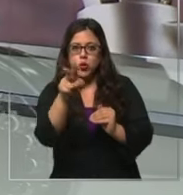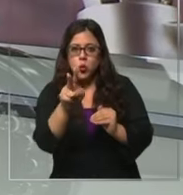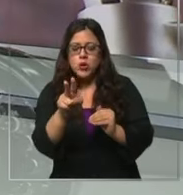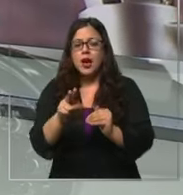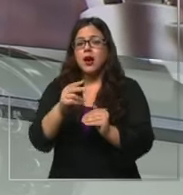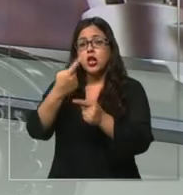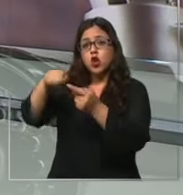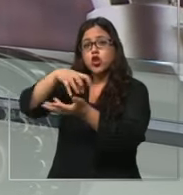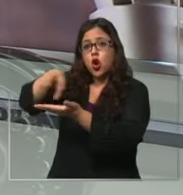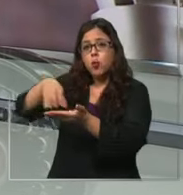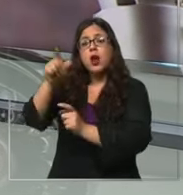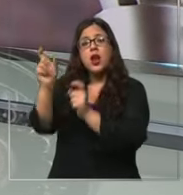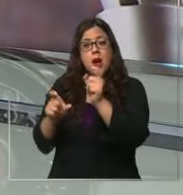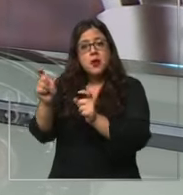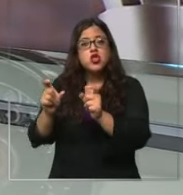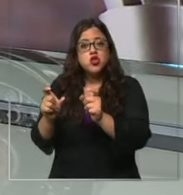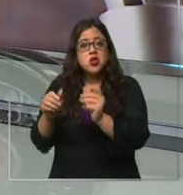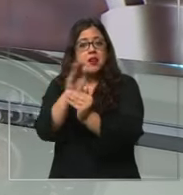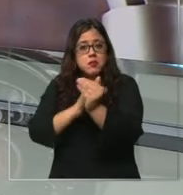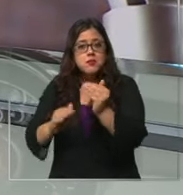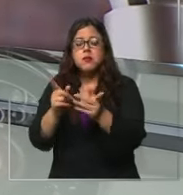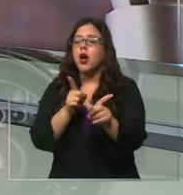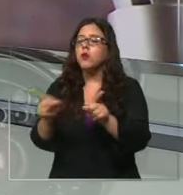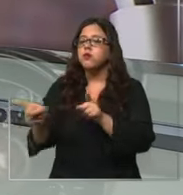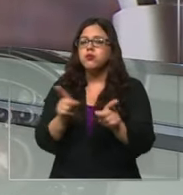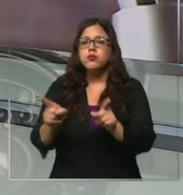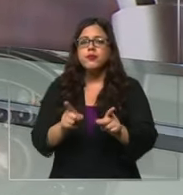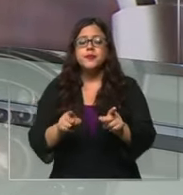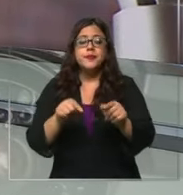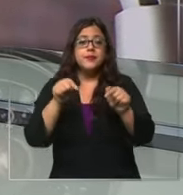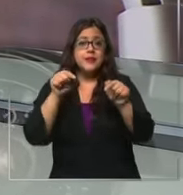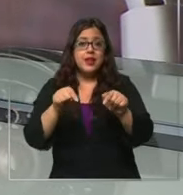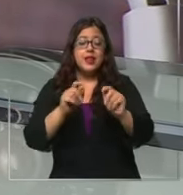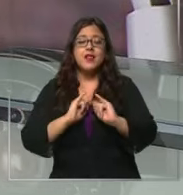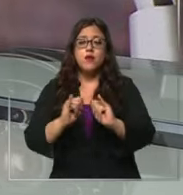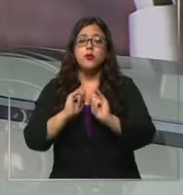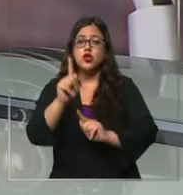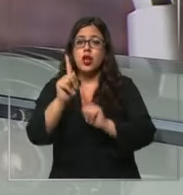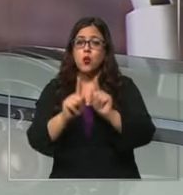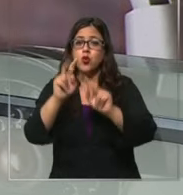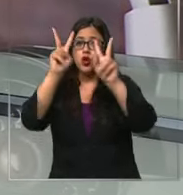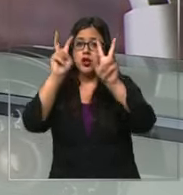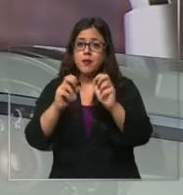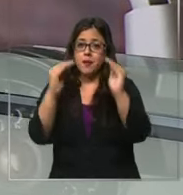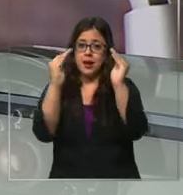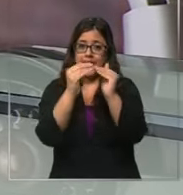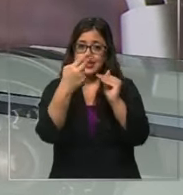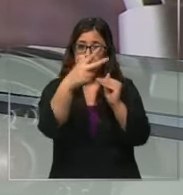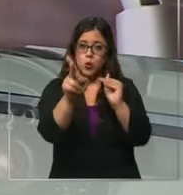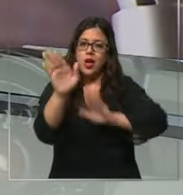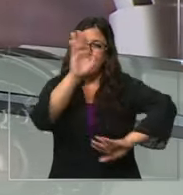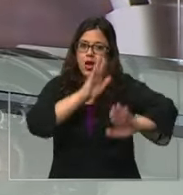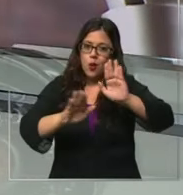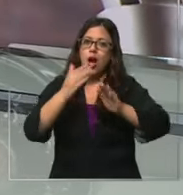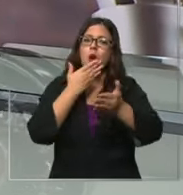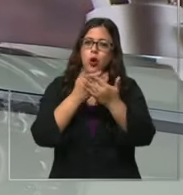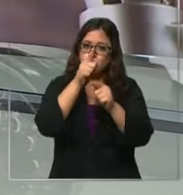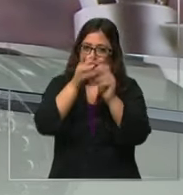otras comunas son los propios vecinos los que se organizan. En la siguiente nota, algunos tips para dejar su casa protegida mientras